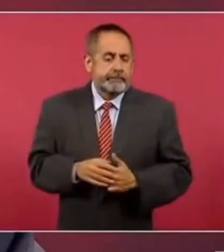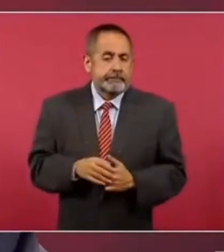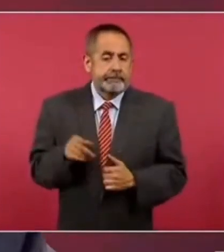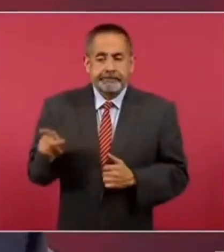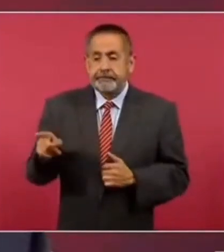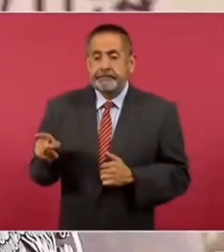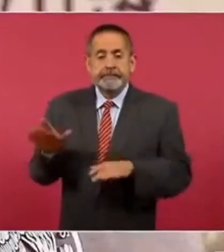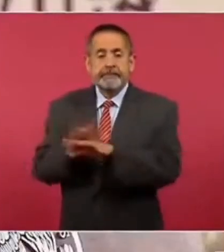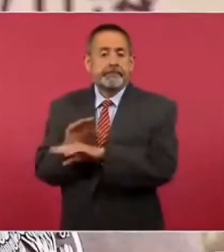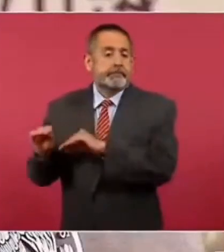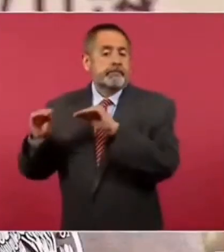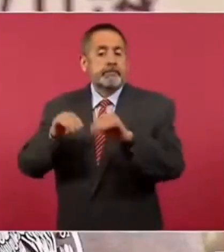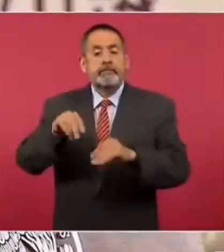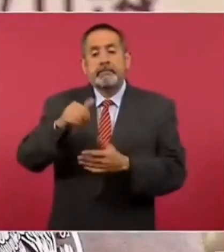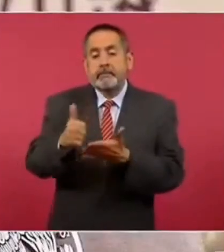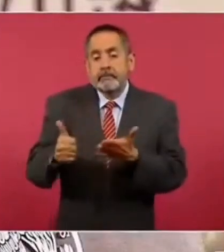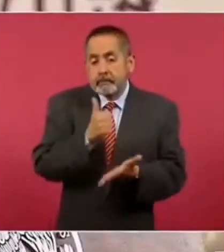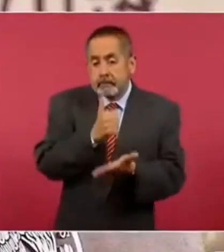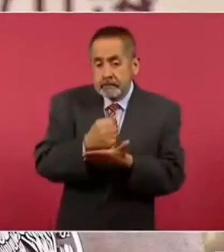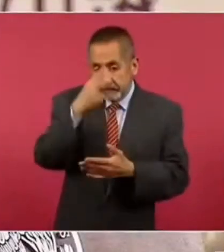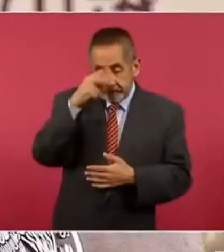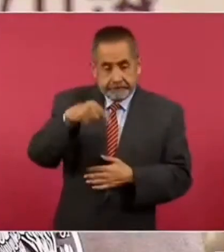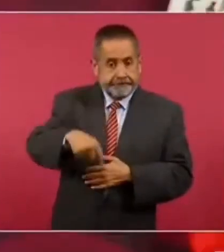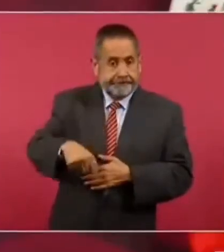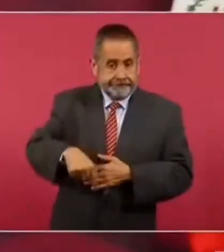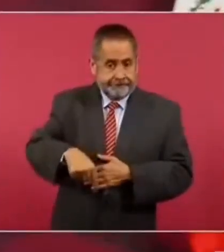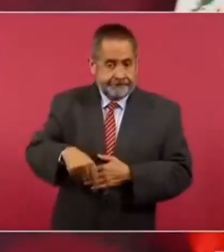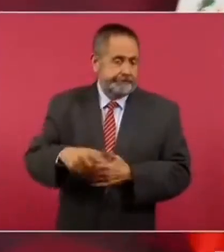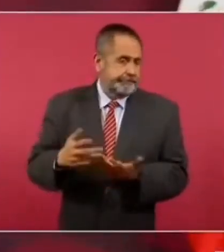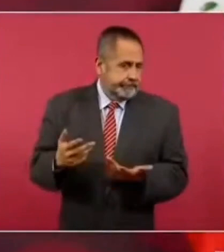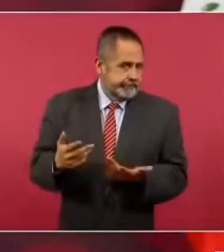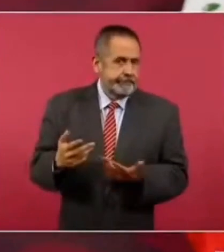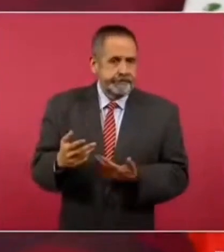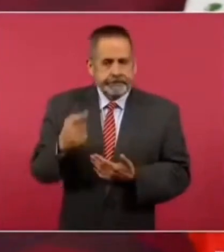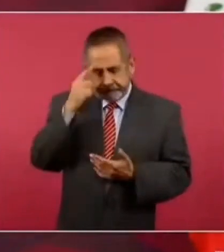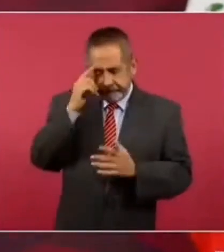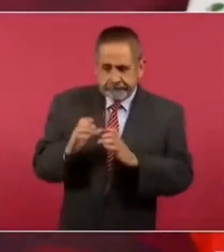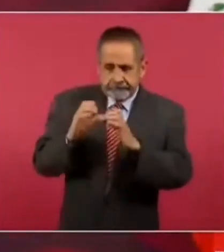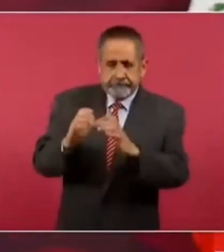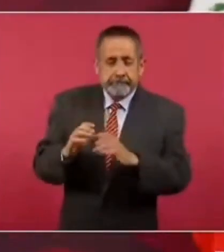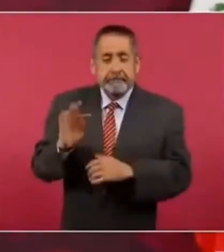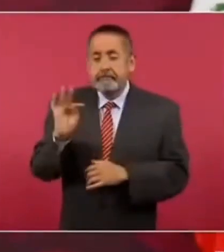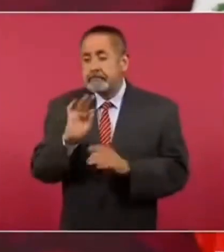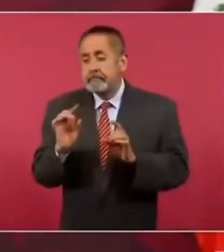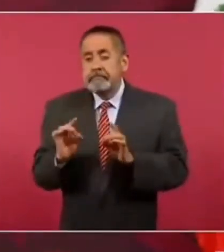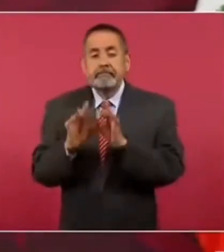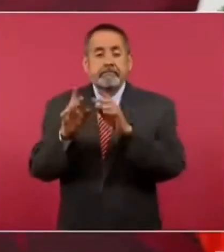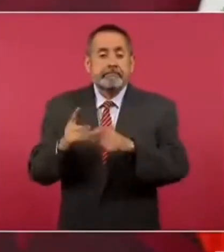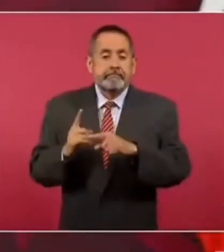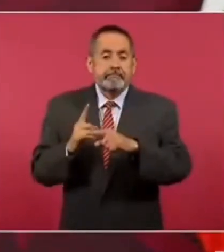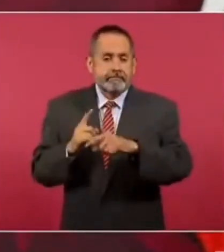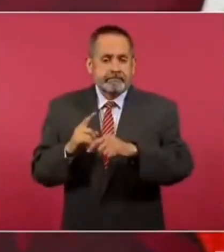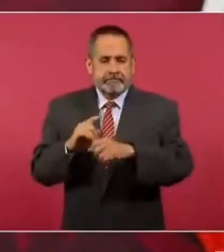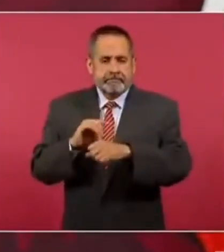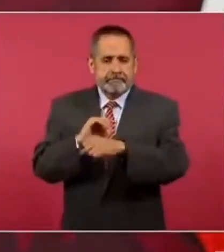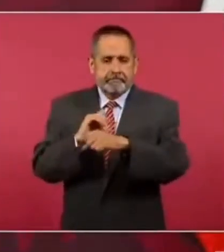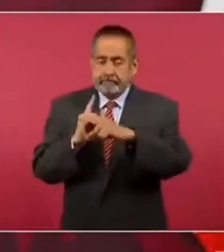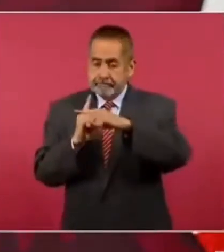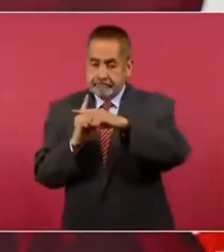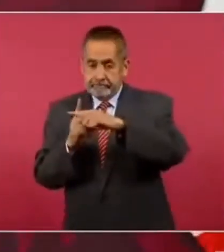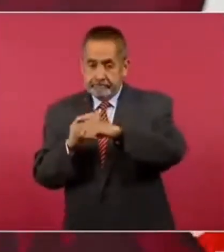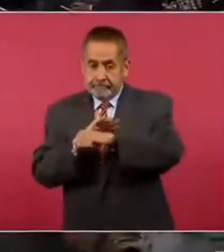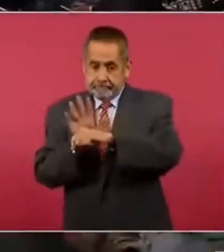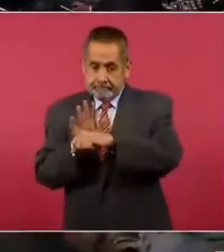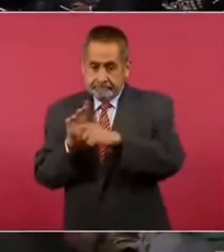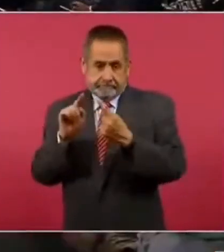que se trasladara a la Ciudad de México en prevención, sobre todo, porque si hubiese resultado positivo alguno de los